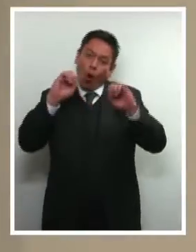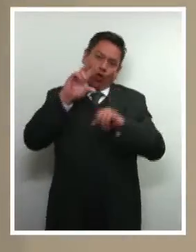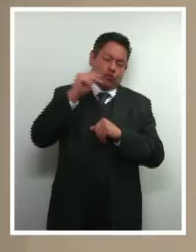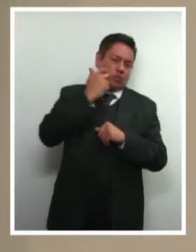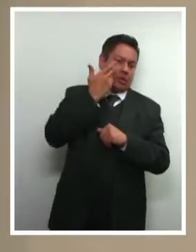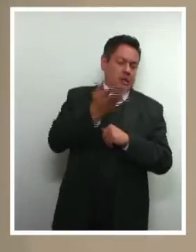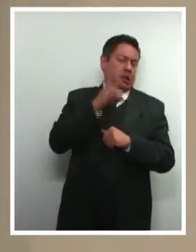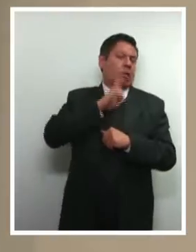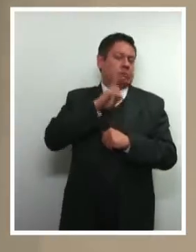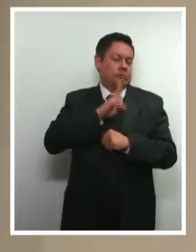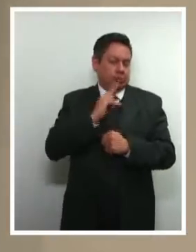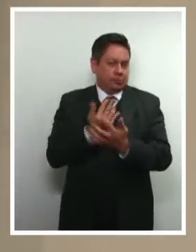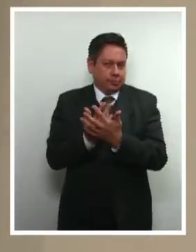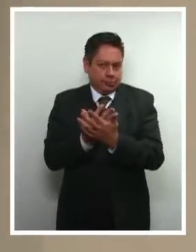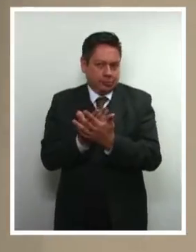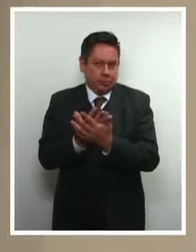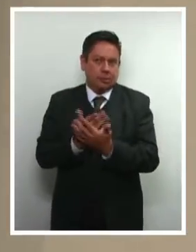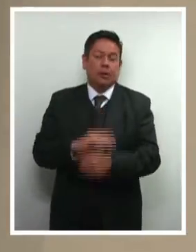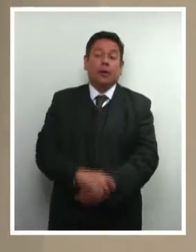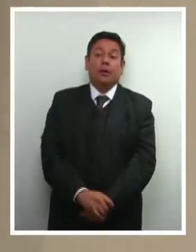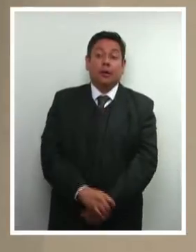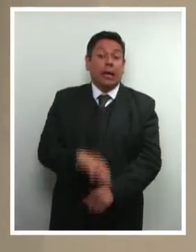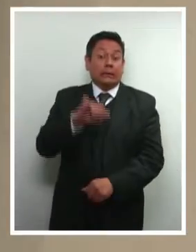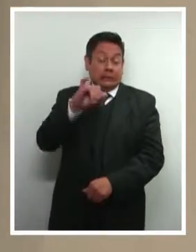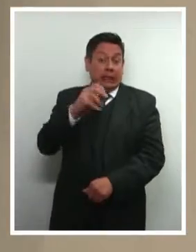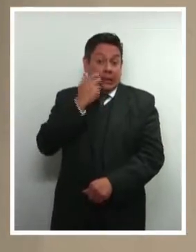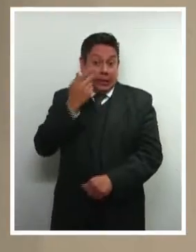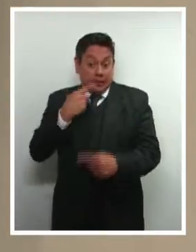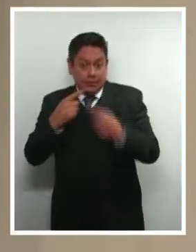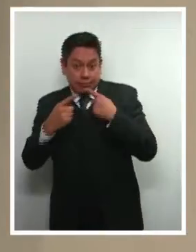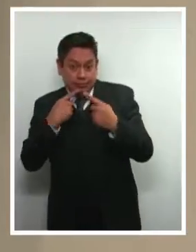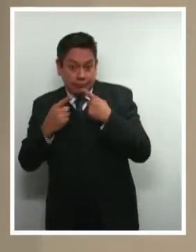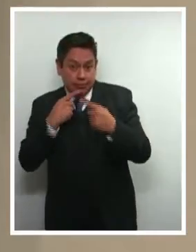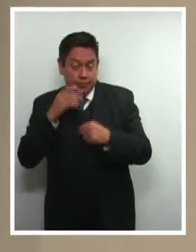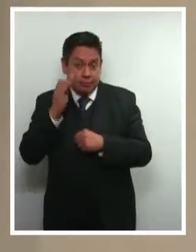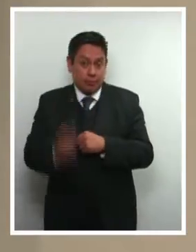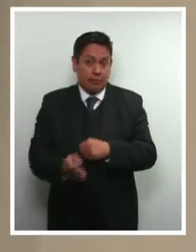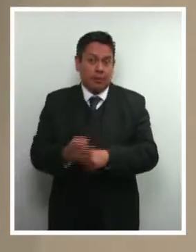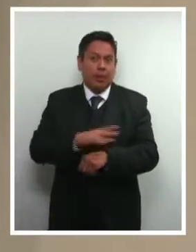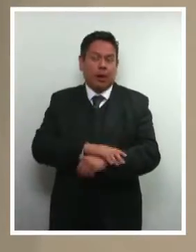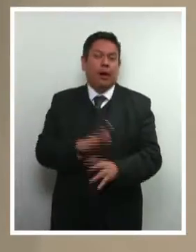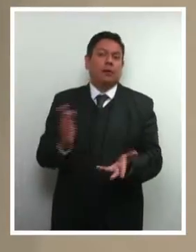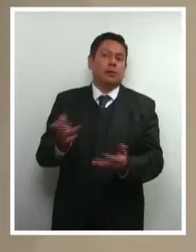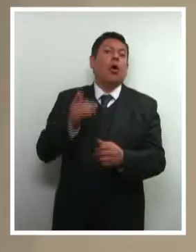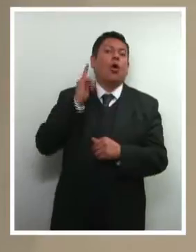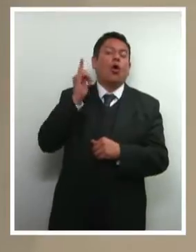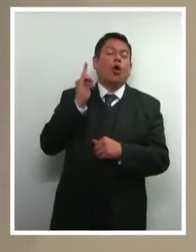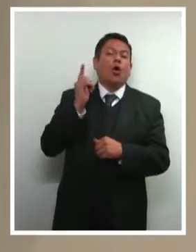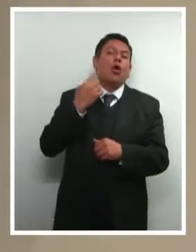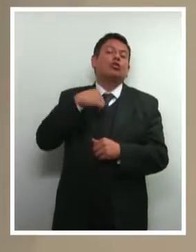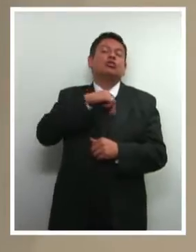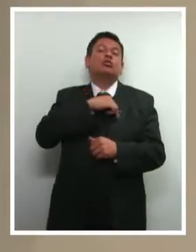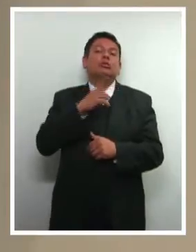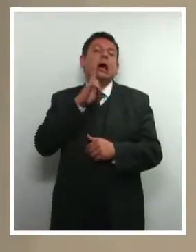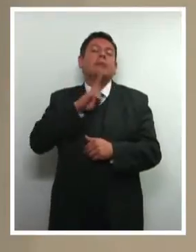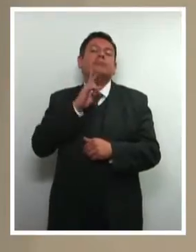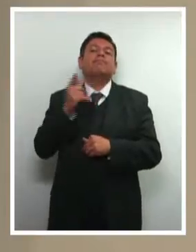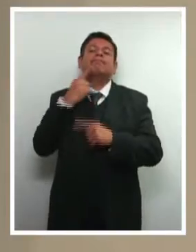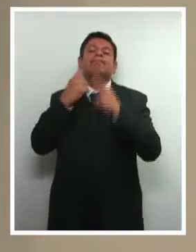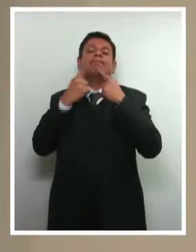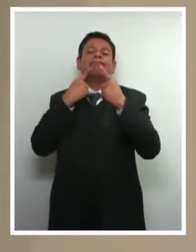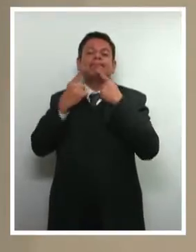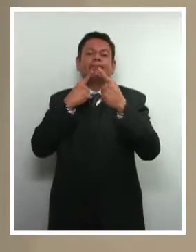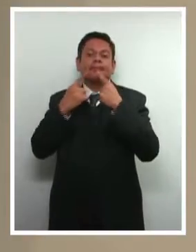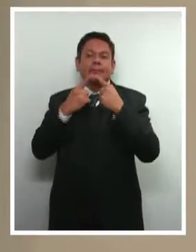sea discutida. En caso de ser así, estaremos viendo si se desarrolla la discusión,